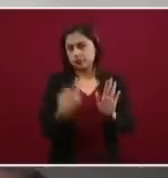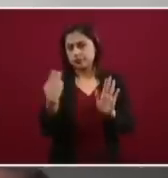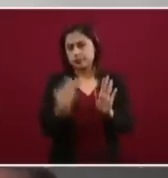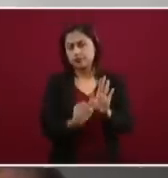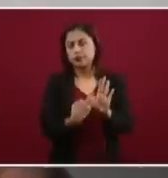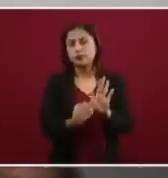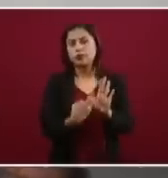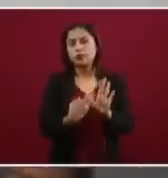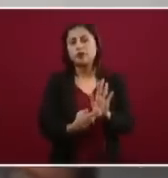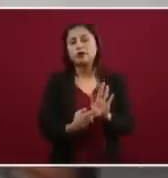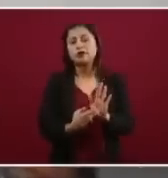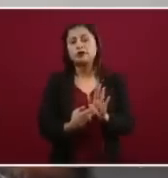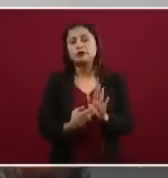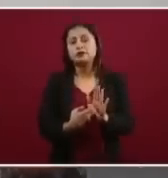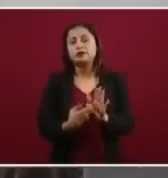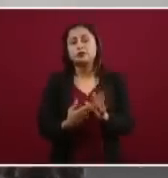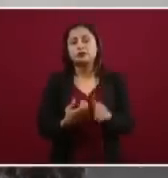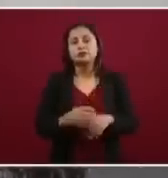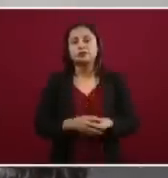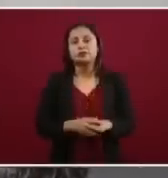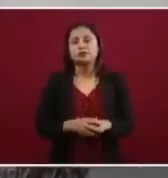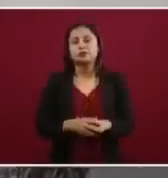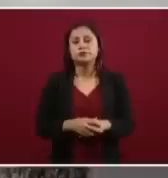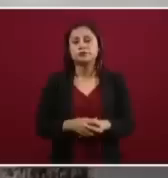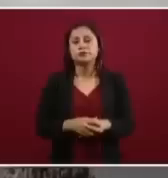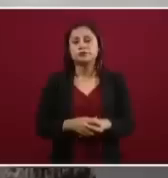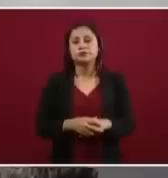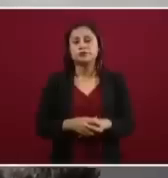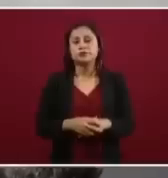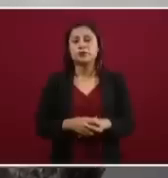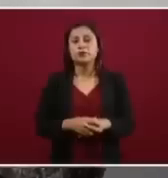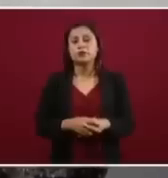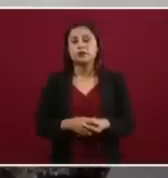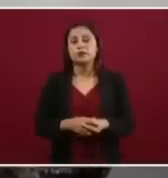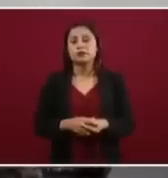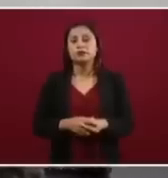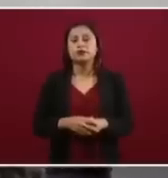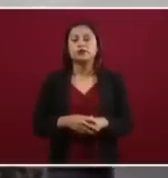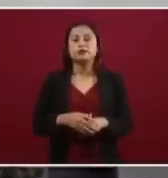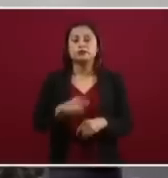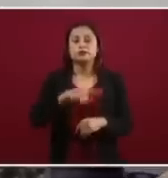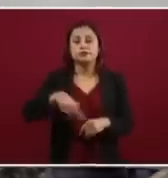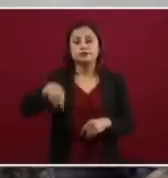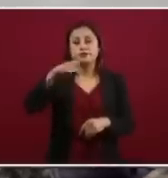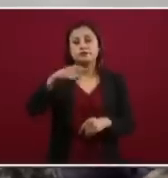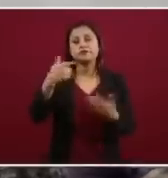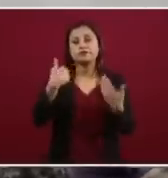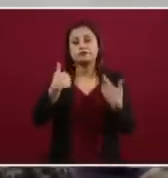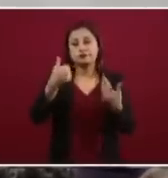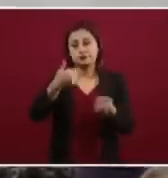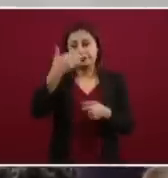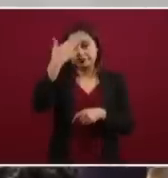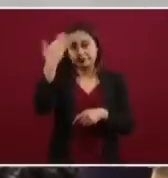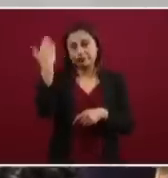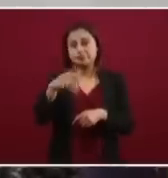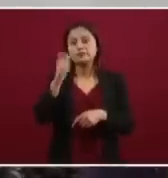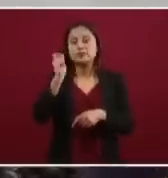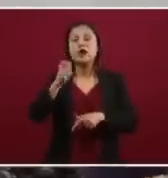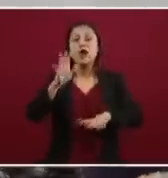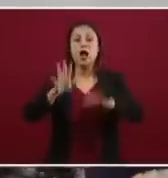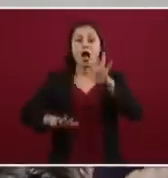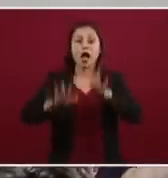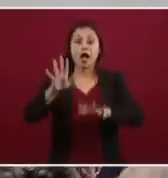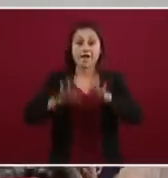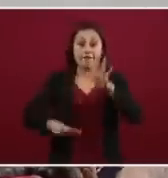de que se sepa que hay veces, hay días en que en la mitad del